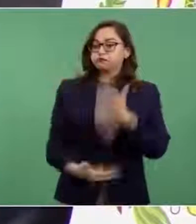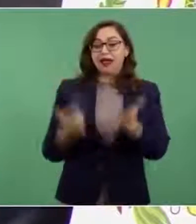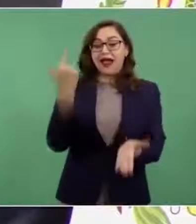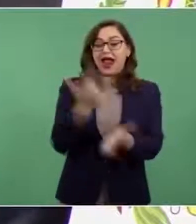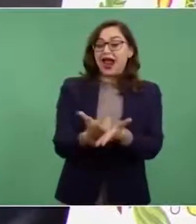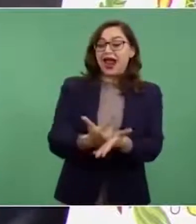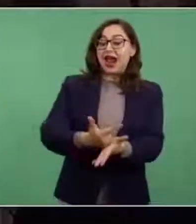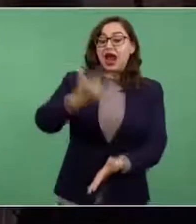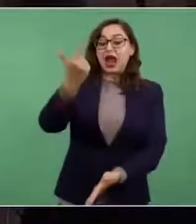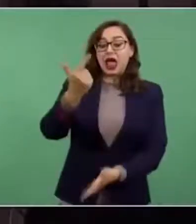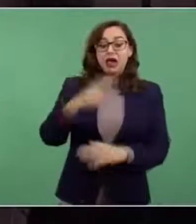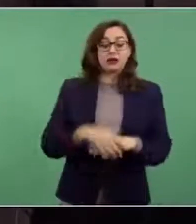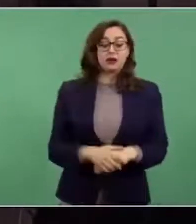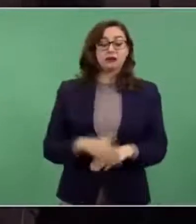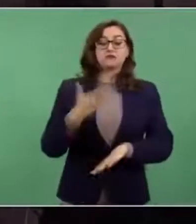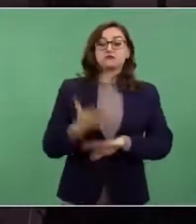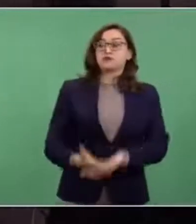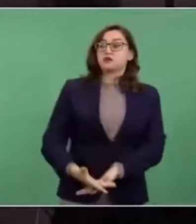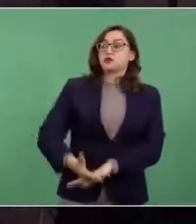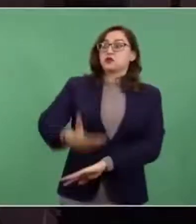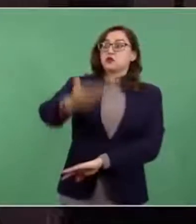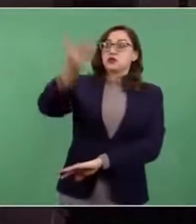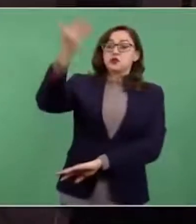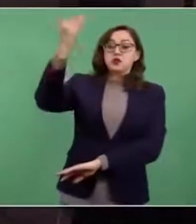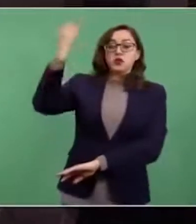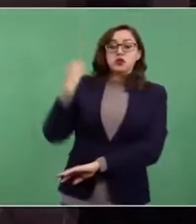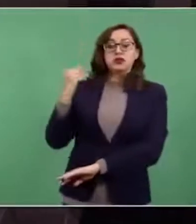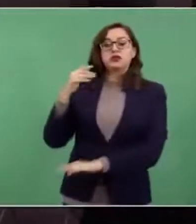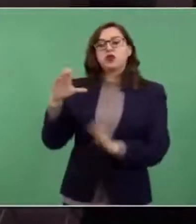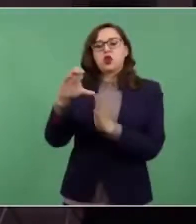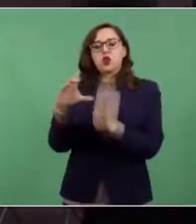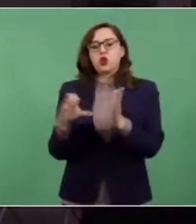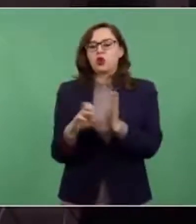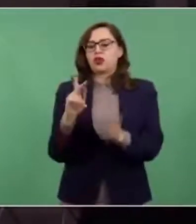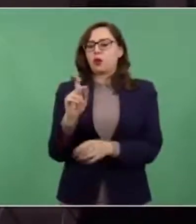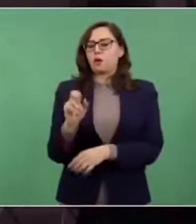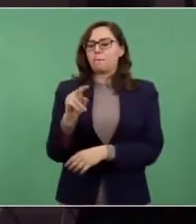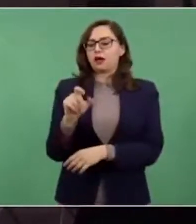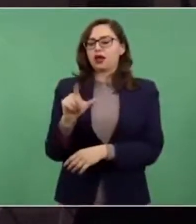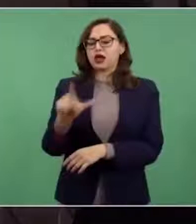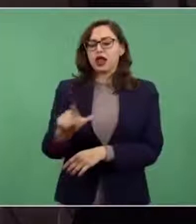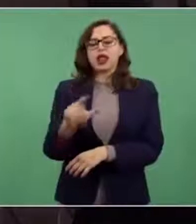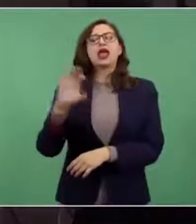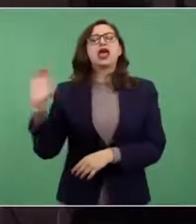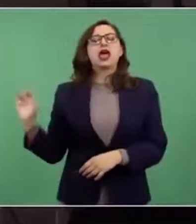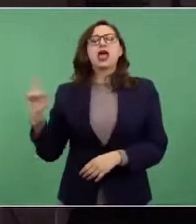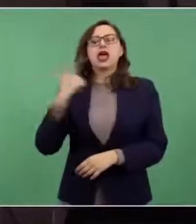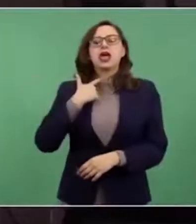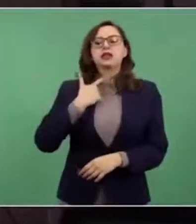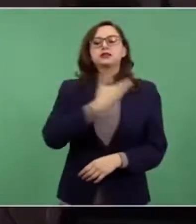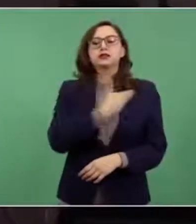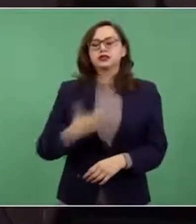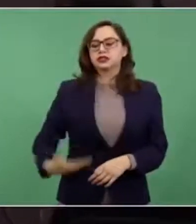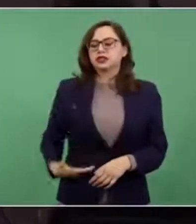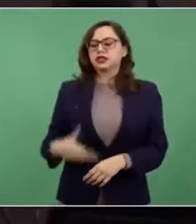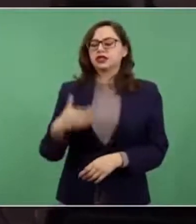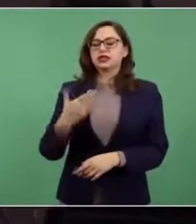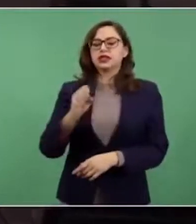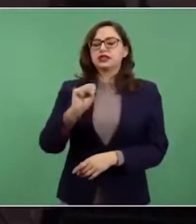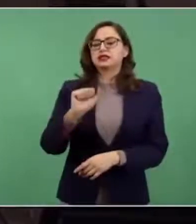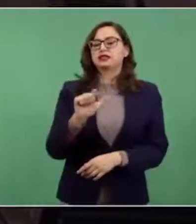desde el tiempo que se reformó el Código Penal en el gobierno de Carlos Salinas de